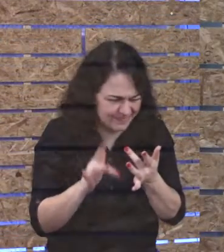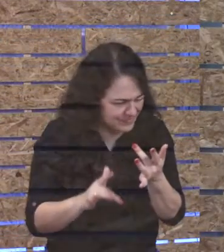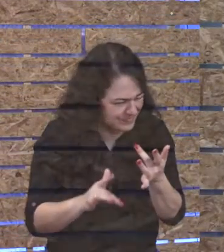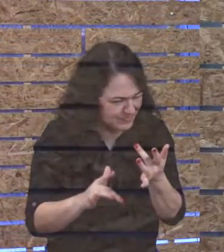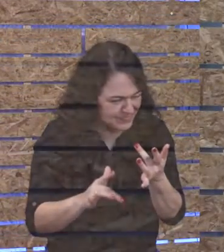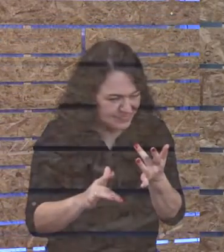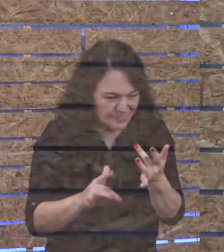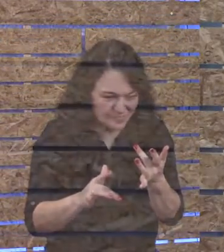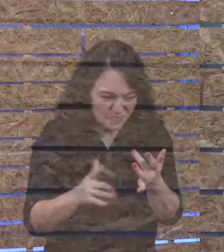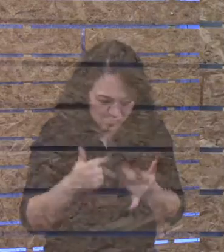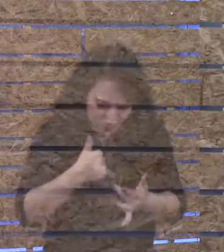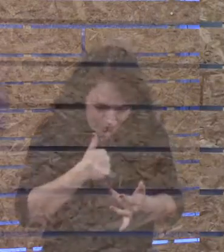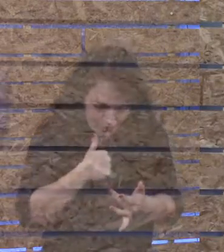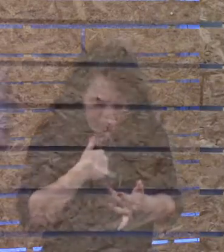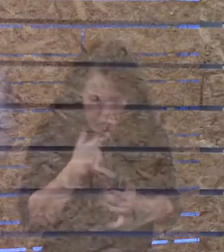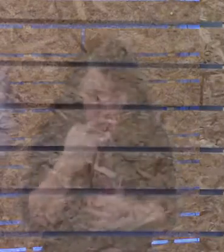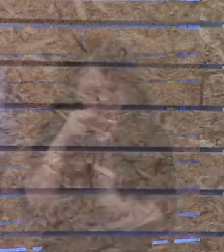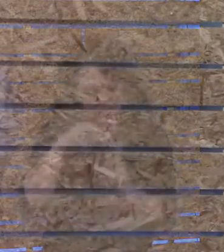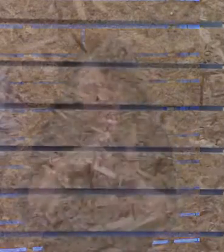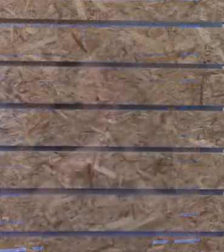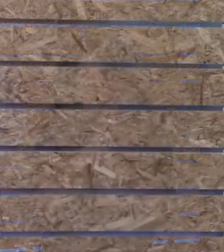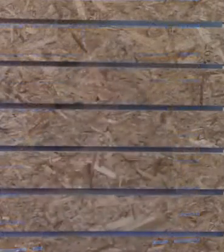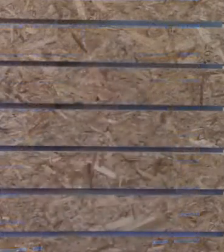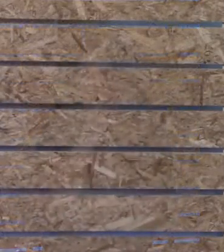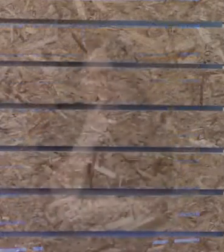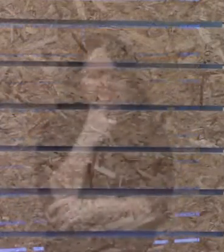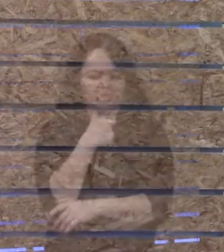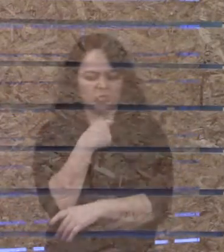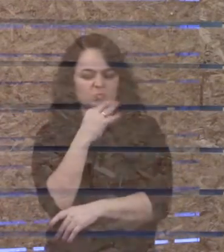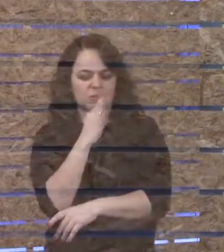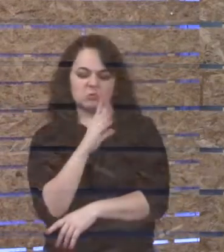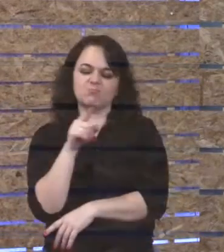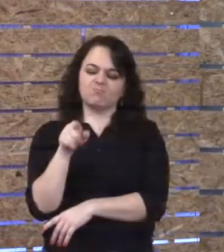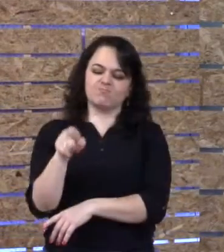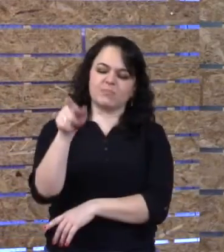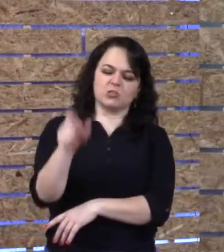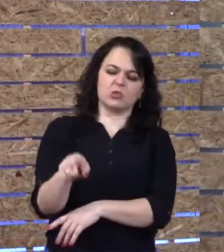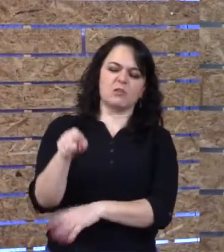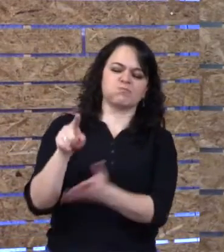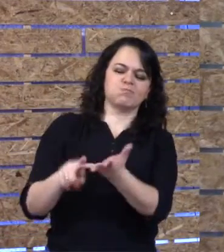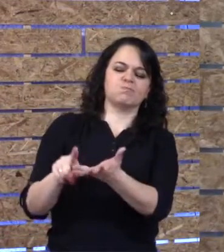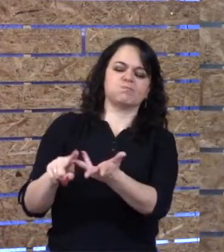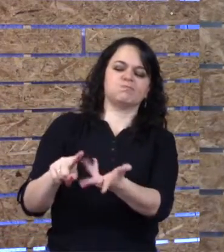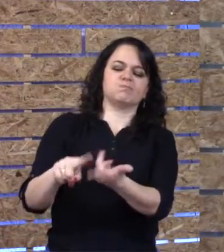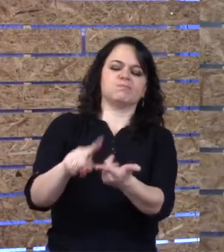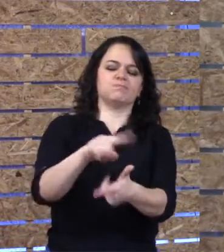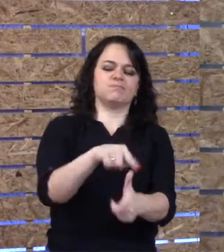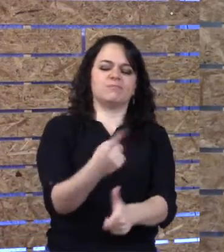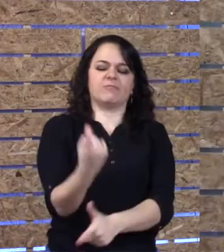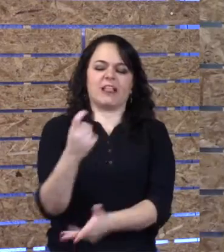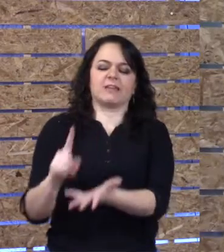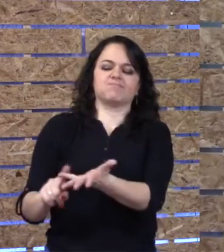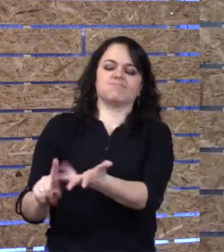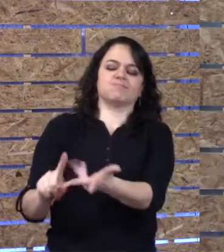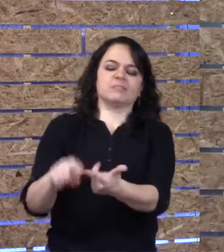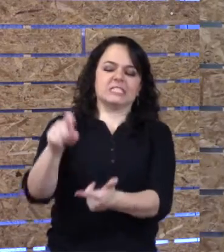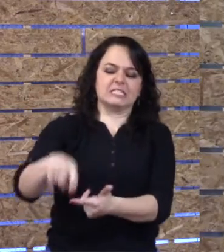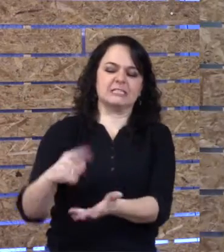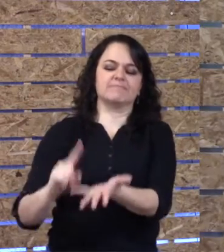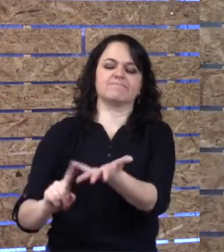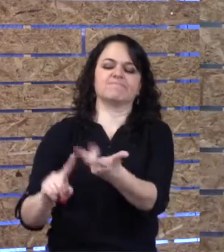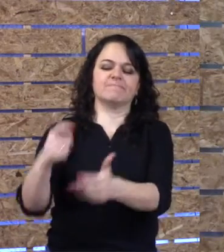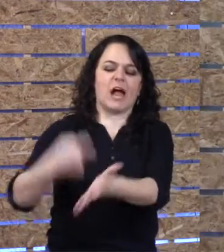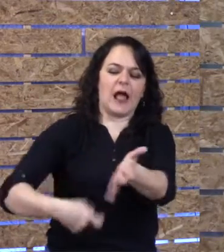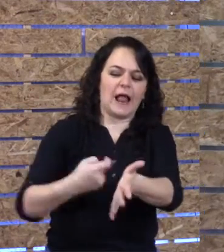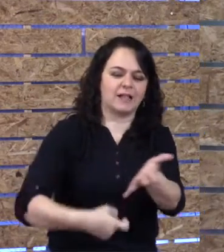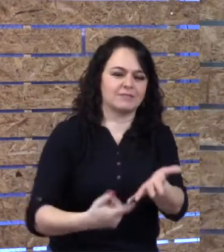O leerlo para ver las necesidades de otros y en qué iglesia pastorean y cómo pastorean en mi iglesia. Cuando debemos leerlo